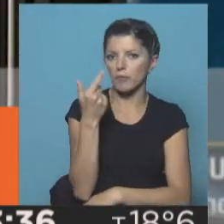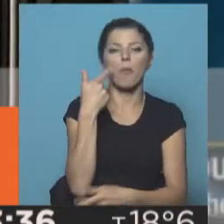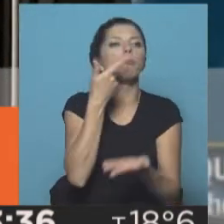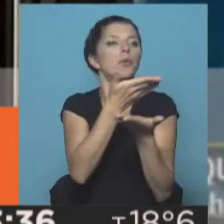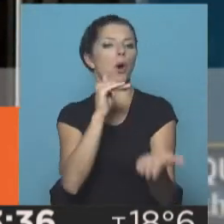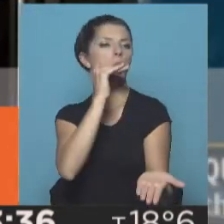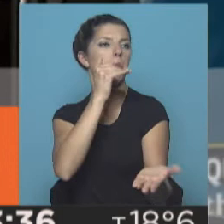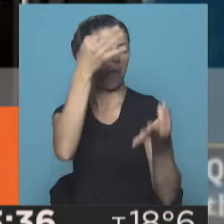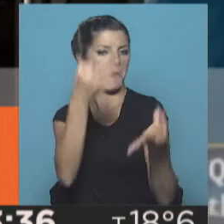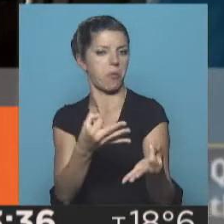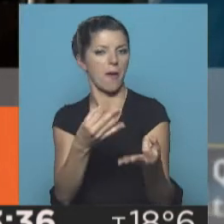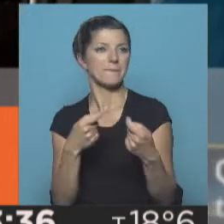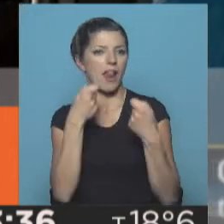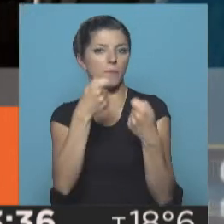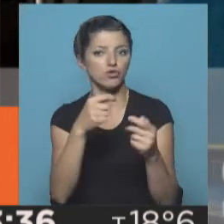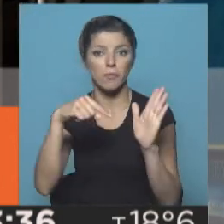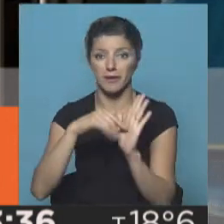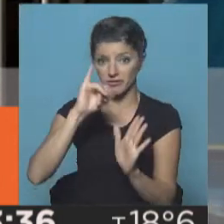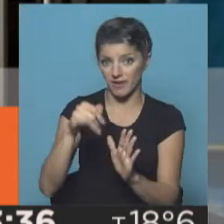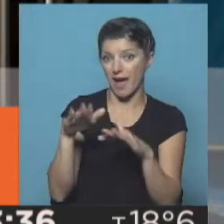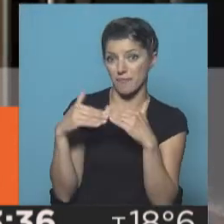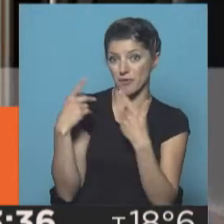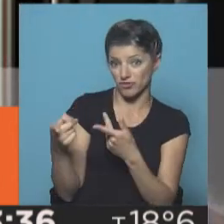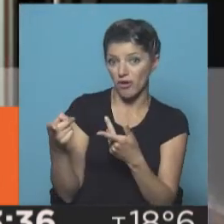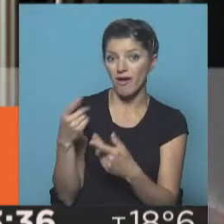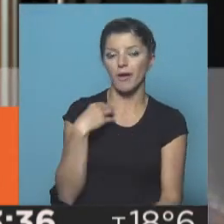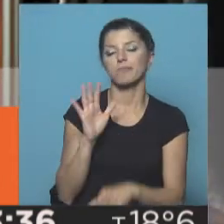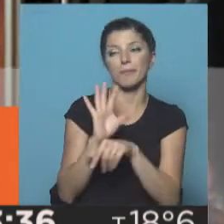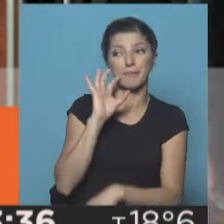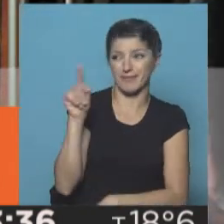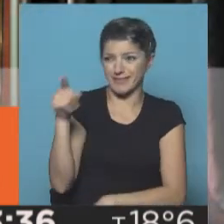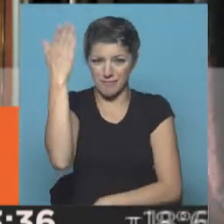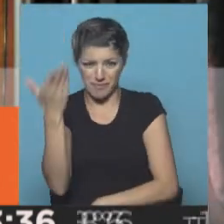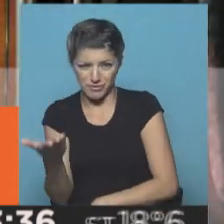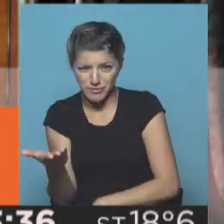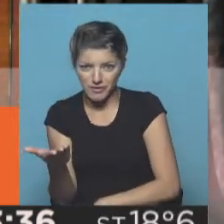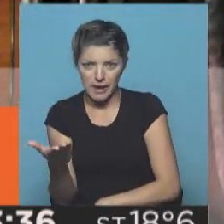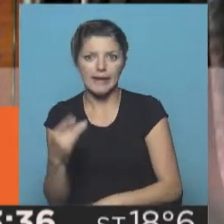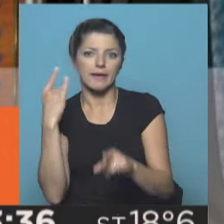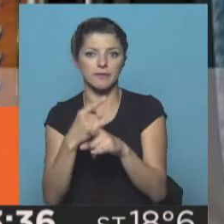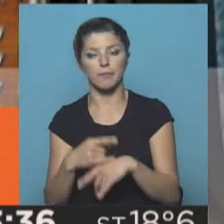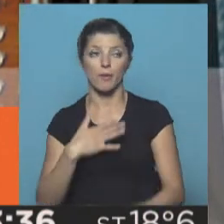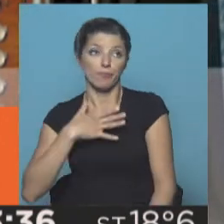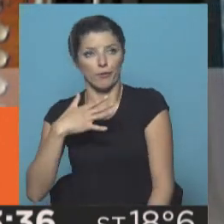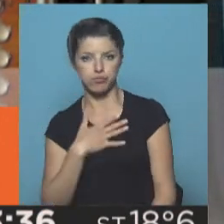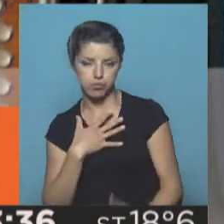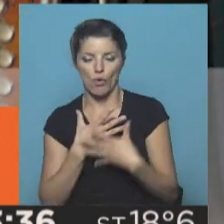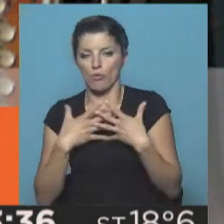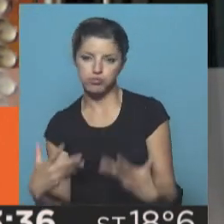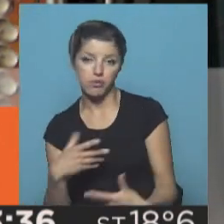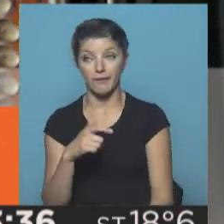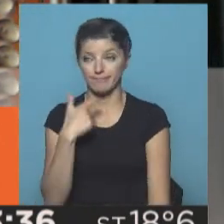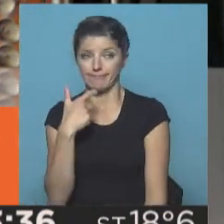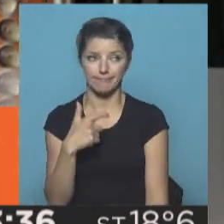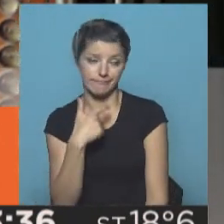elocuencia digna de elogio, sí hizo gala de su humor frente a un Gore que se la pasó suspirando, bufando o riéndose